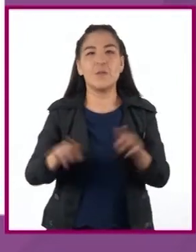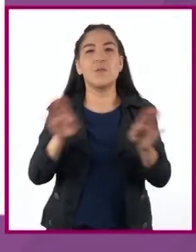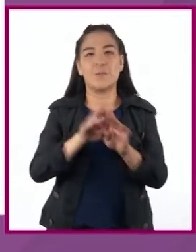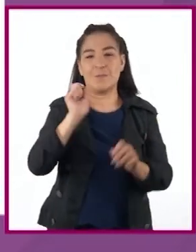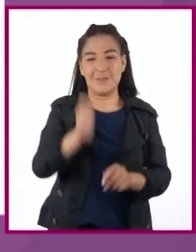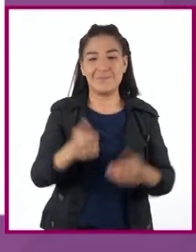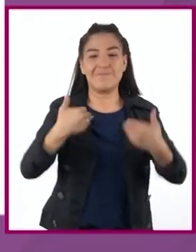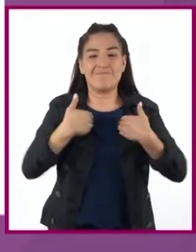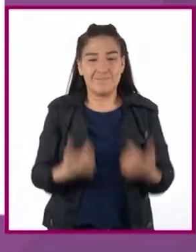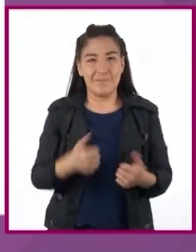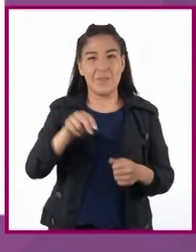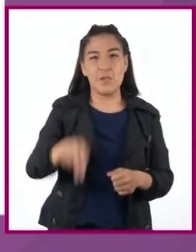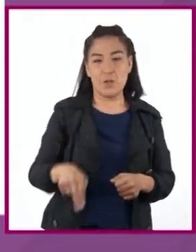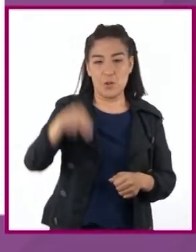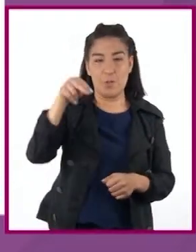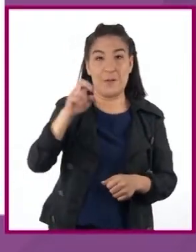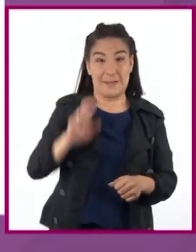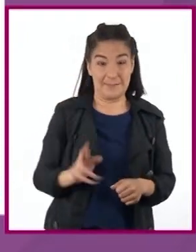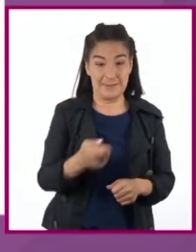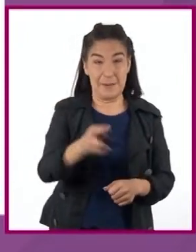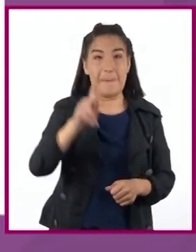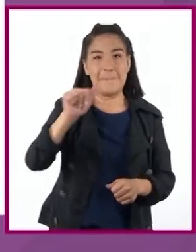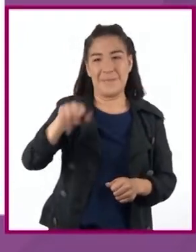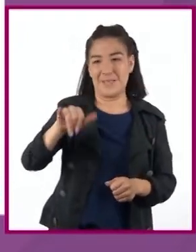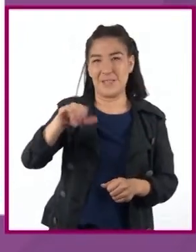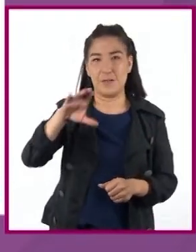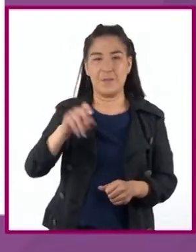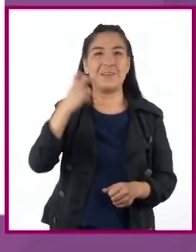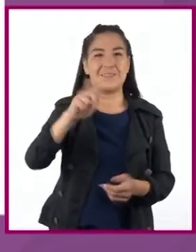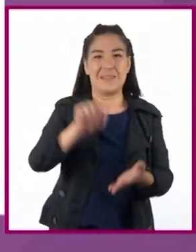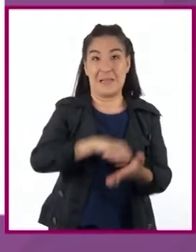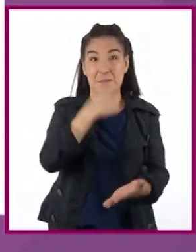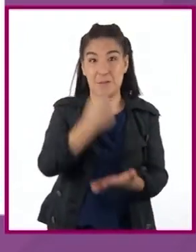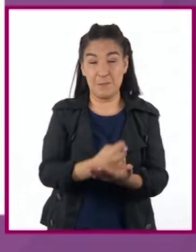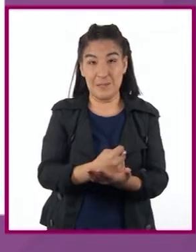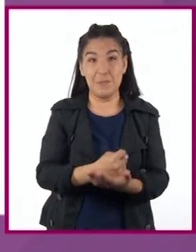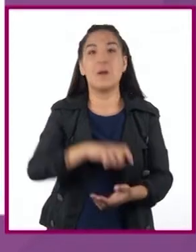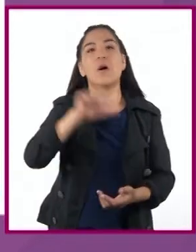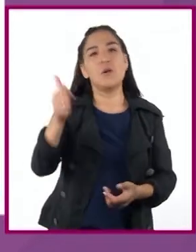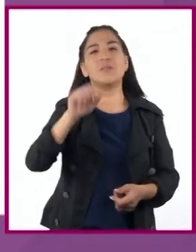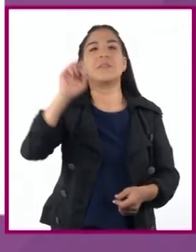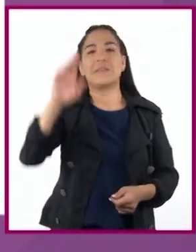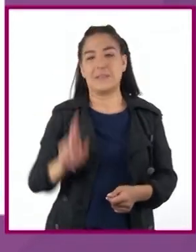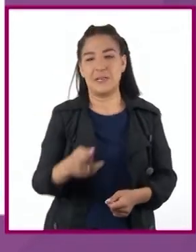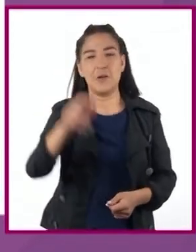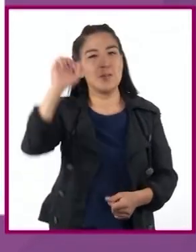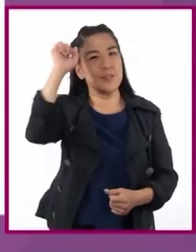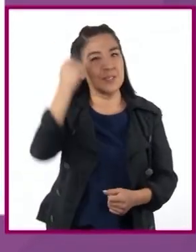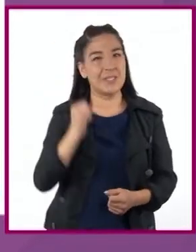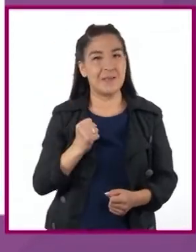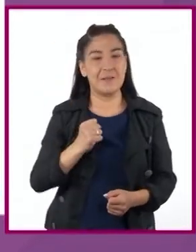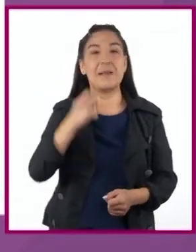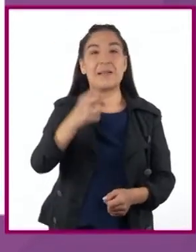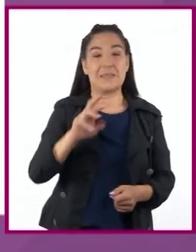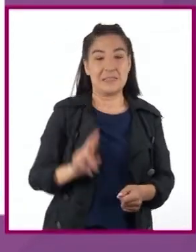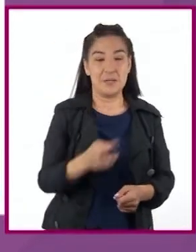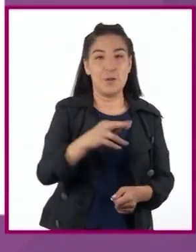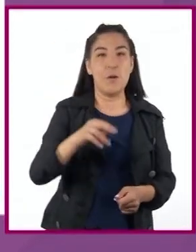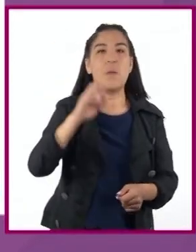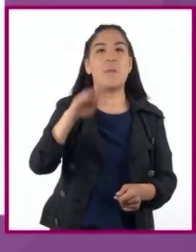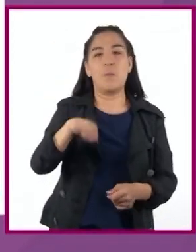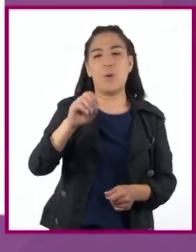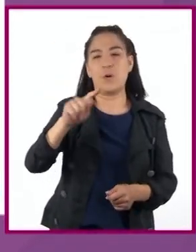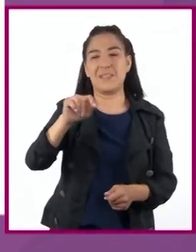comprendía por el norte desde el río Pánuco en Tamaulipas hasta el río Sinaloa siguiendo el curso de los ríos Moctezuma,